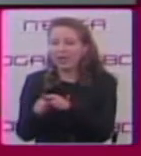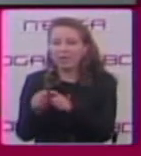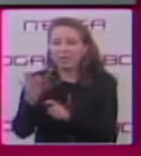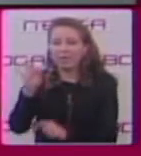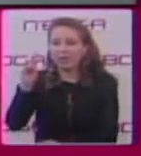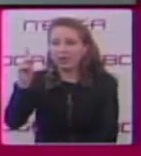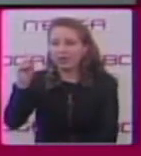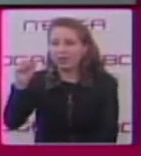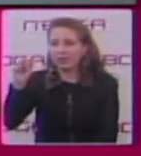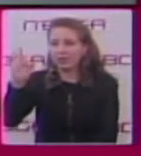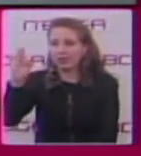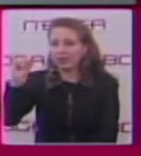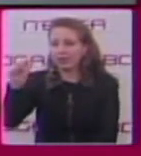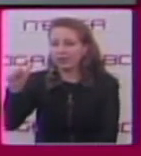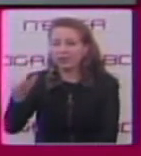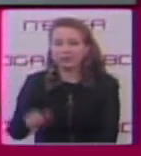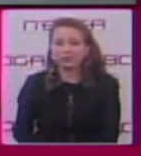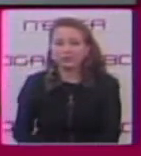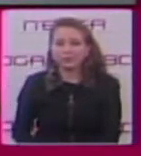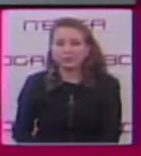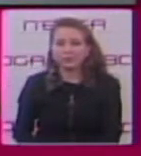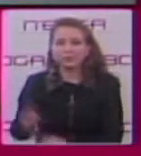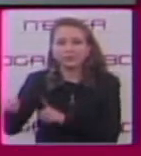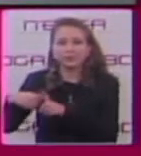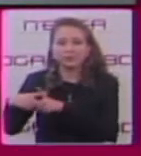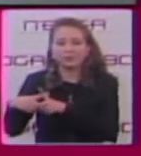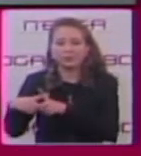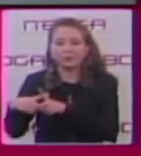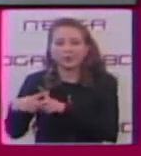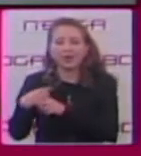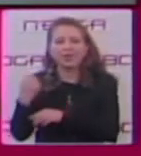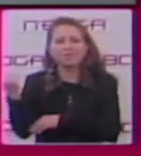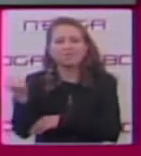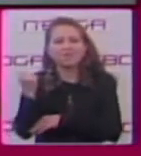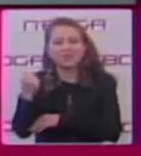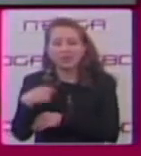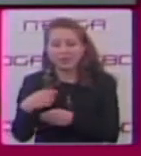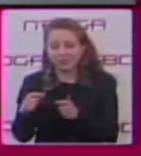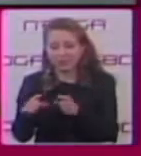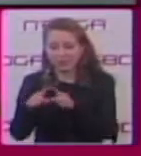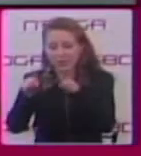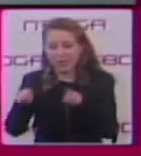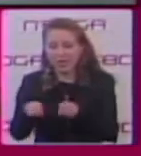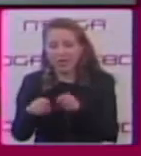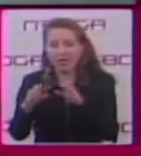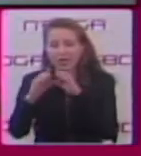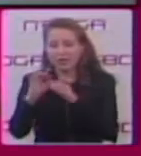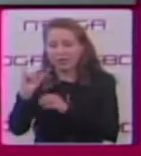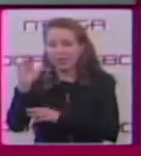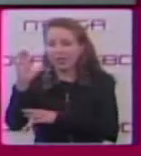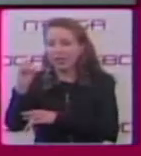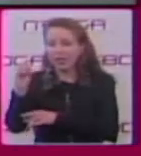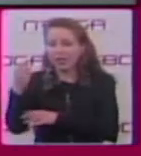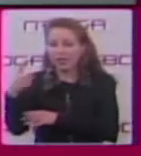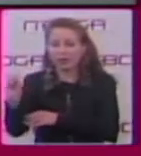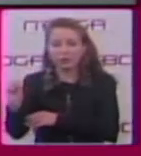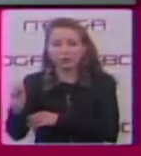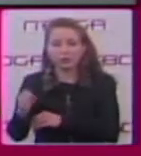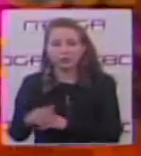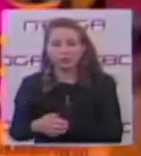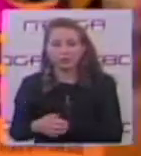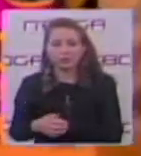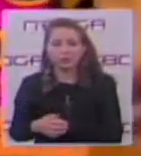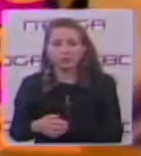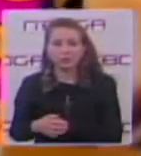Filadelfia. Adicionalmente a esos tenemos el famoso cuarto de metro del sándwich de Ya los, que son unos sándwiches